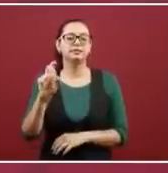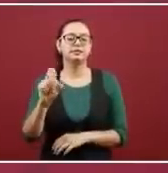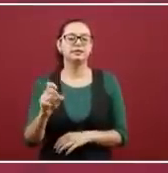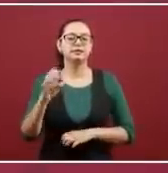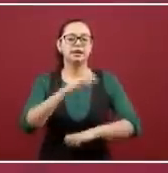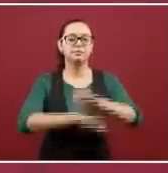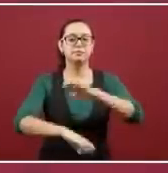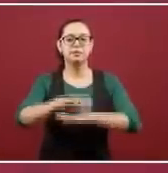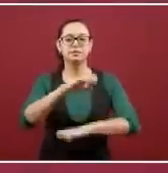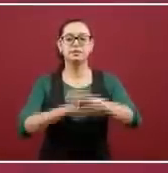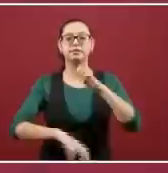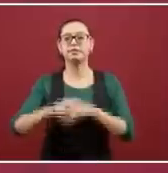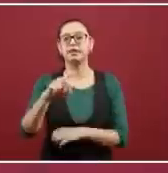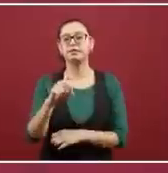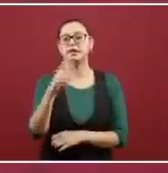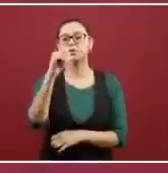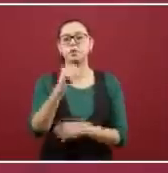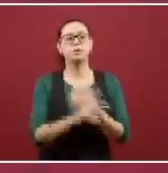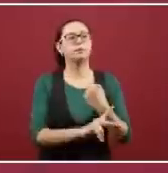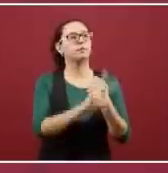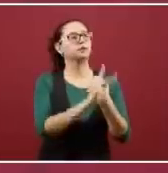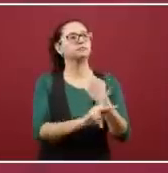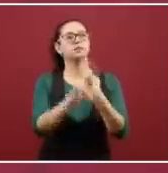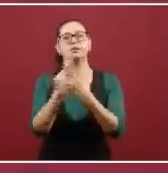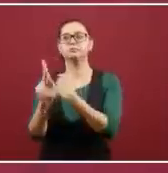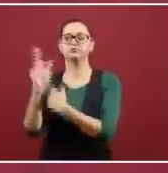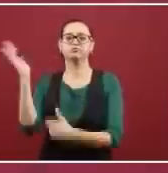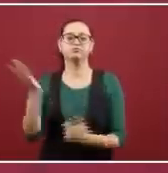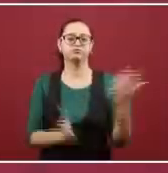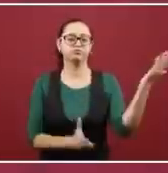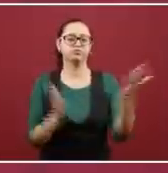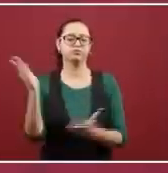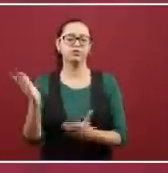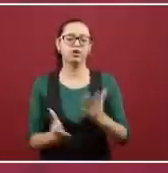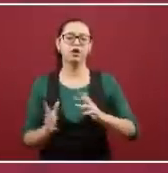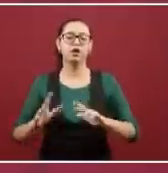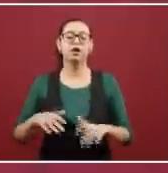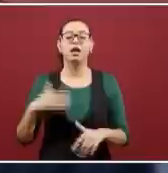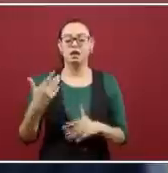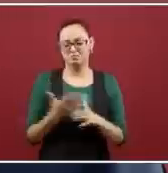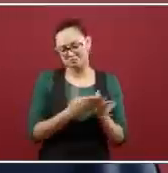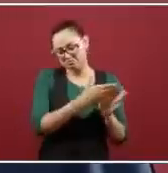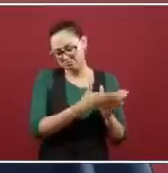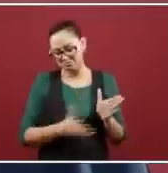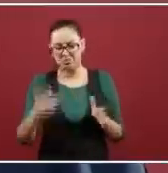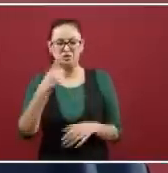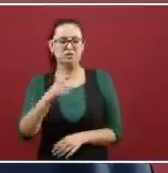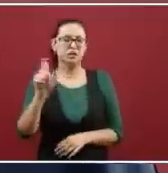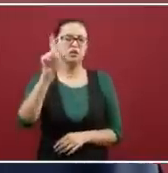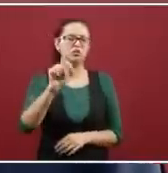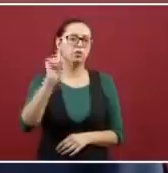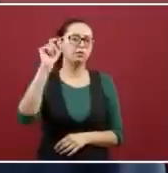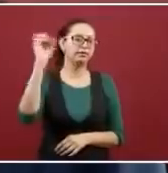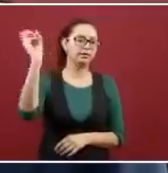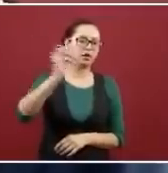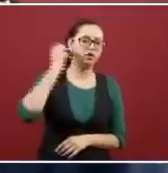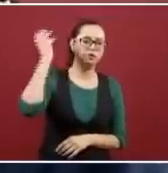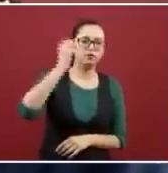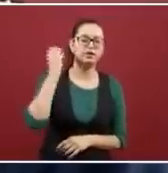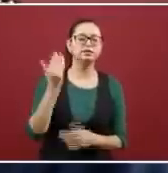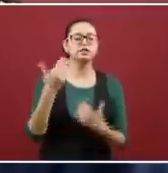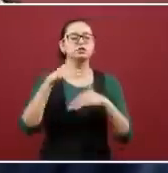países. Se tiene estimado desarrollar 120 conferencias de diverso tipo en este ámbito